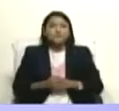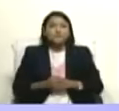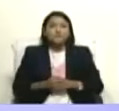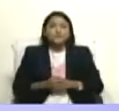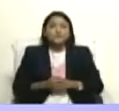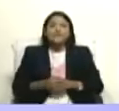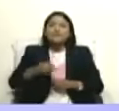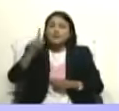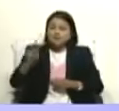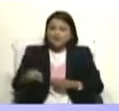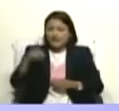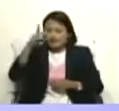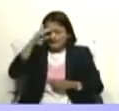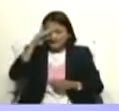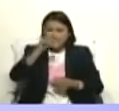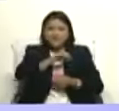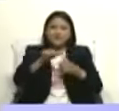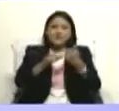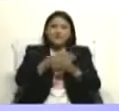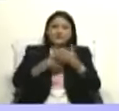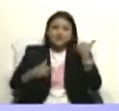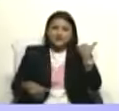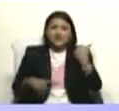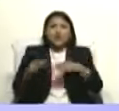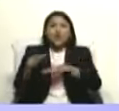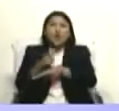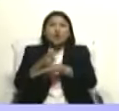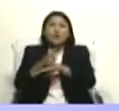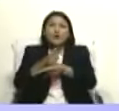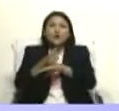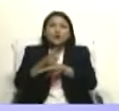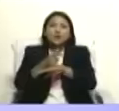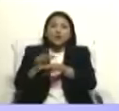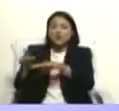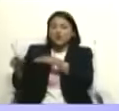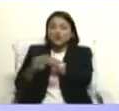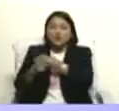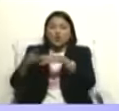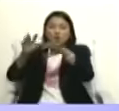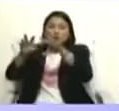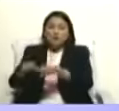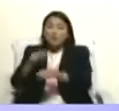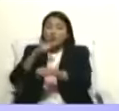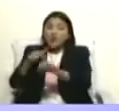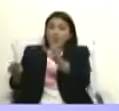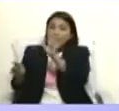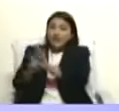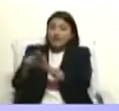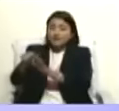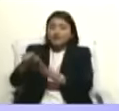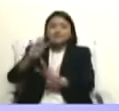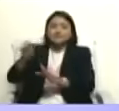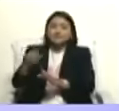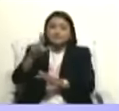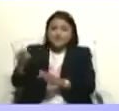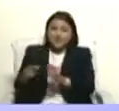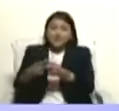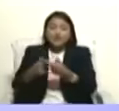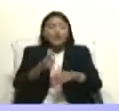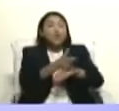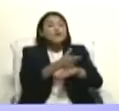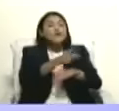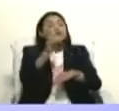la vicepresidenta también que el gobierno de Guyana es un ocupante de facto de este territorio. En tanto, el gobierno